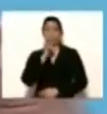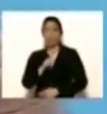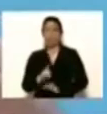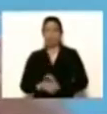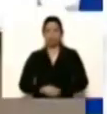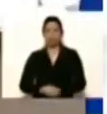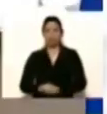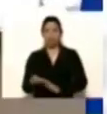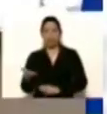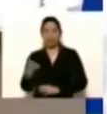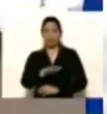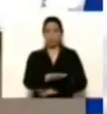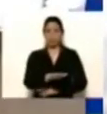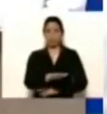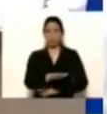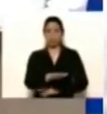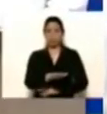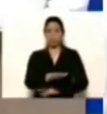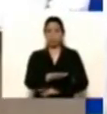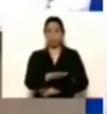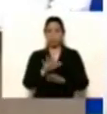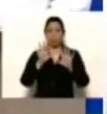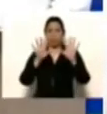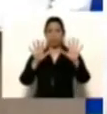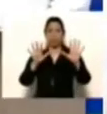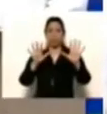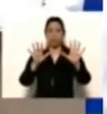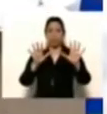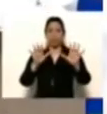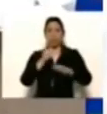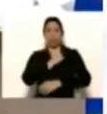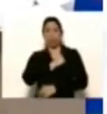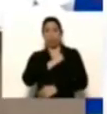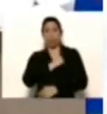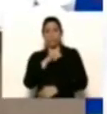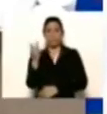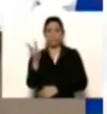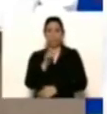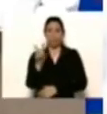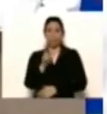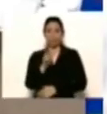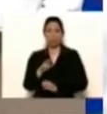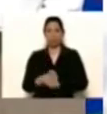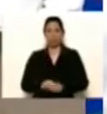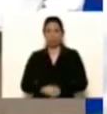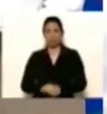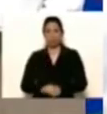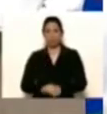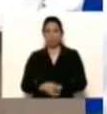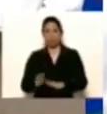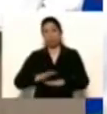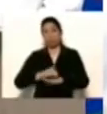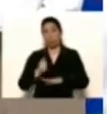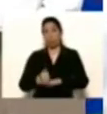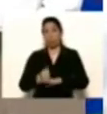el fallecimiento de 10 compatriotas venezolanos producto de la infección